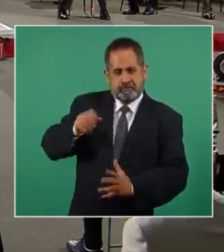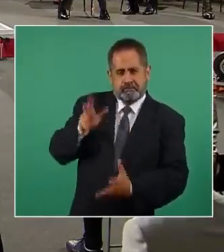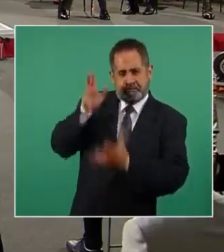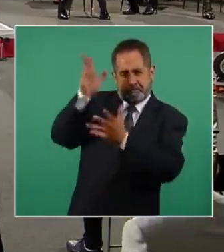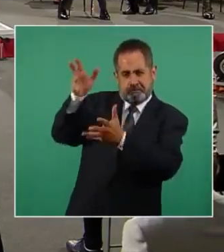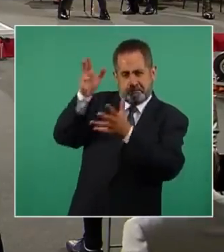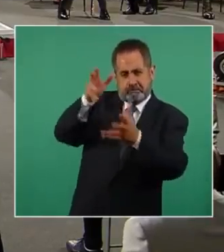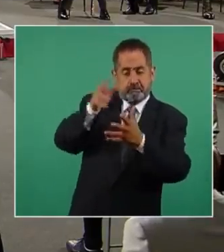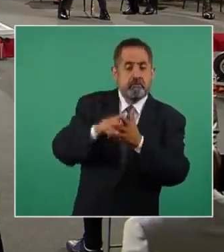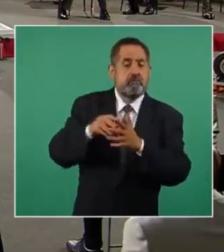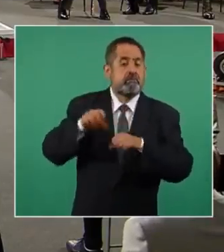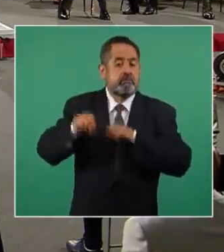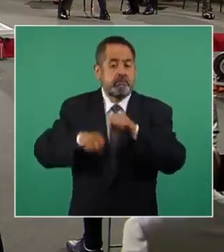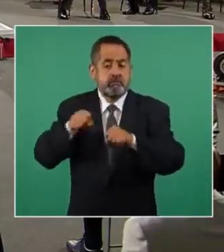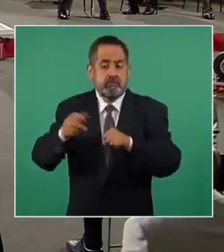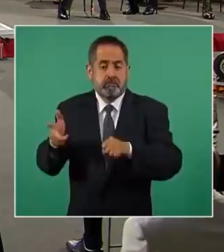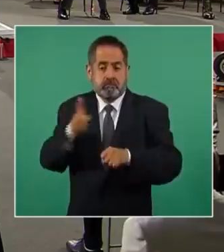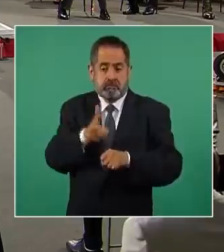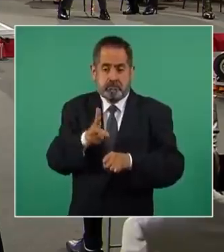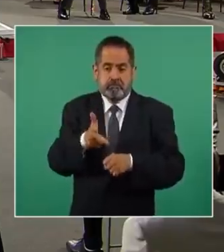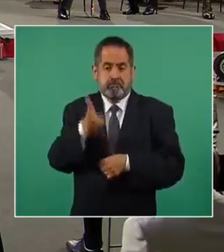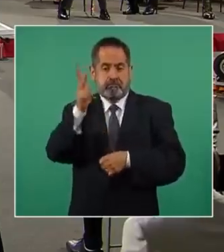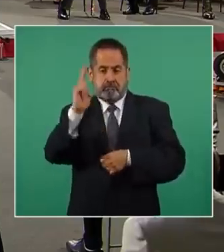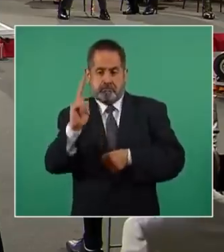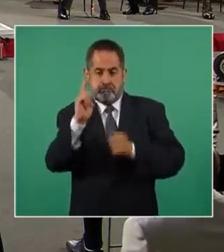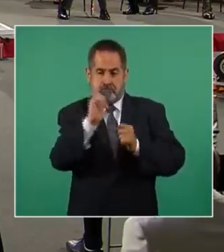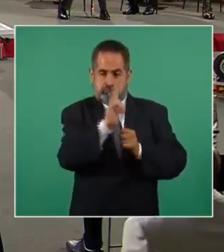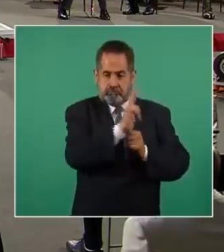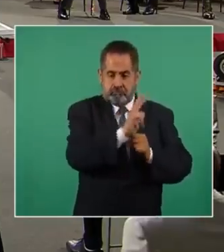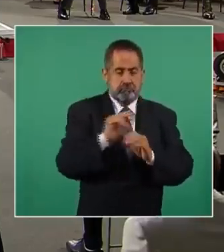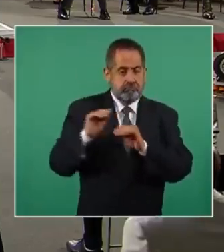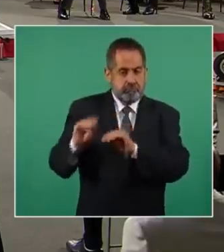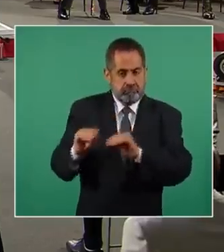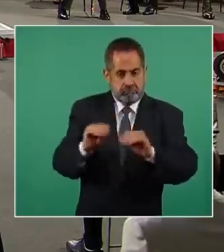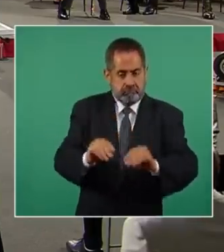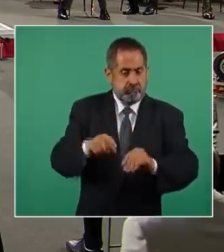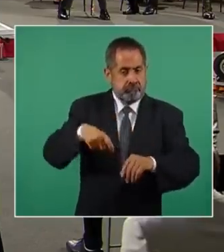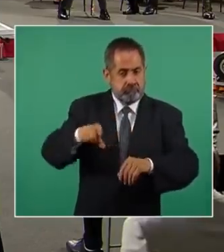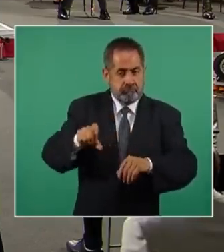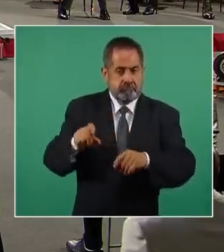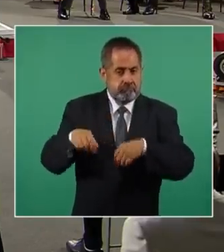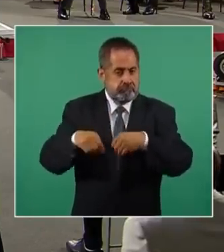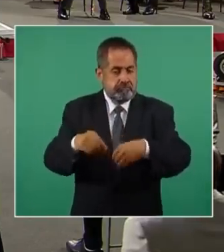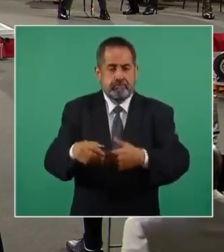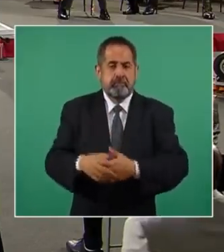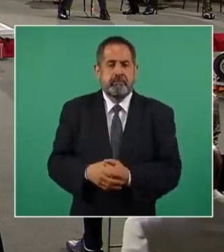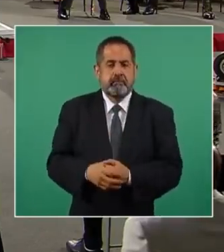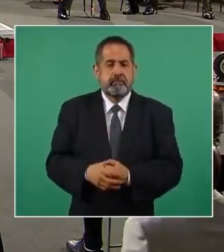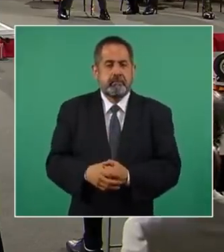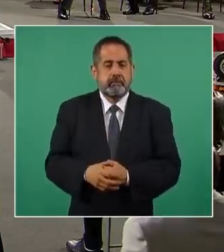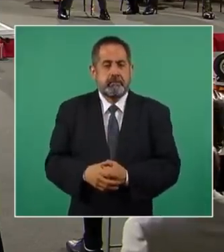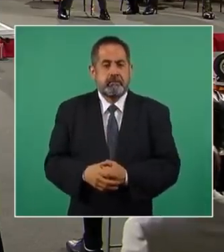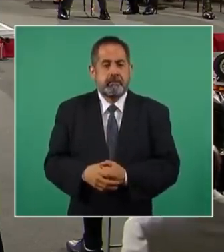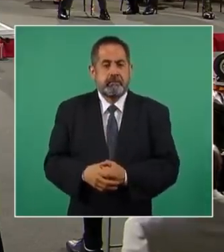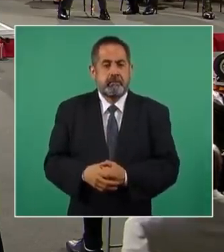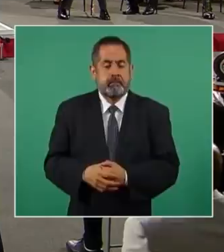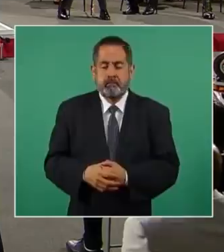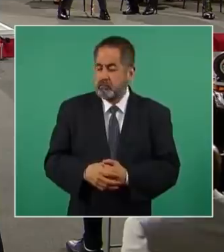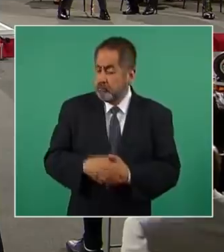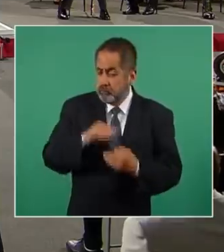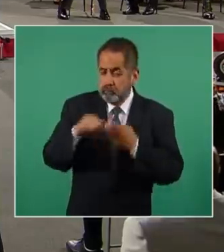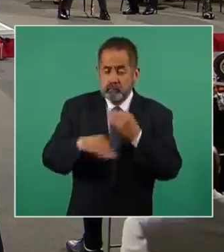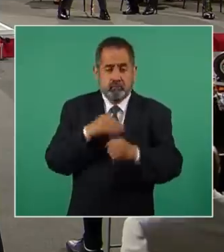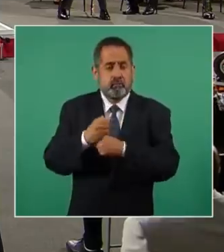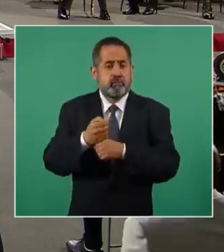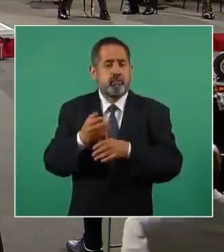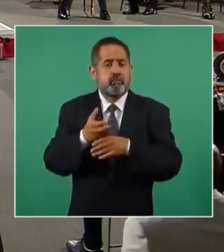espacios para bicicletas, para subir con bicicleta y garlos. La que sigue. Todos los trenes van a llevar cafetería,